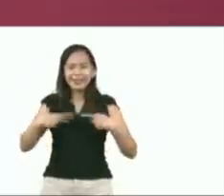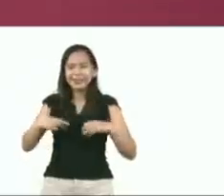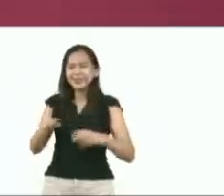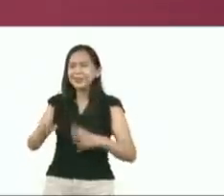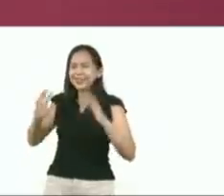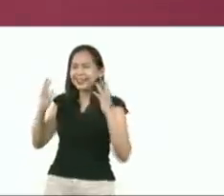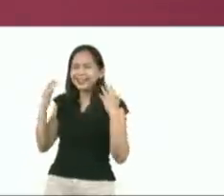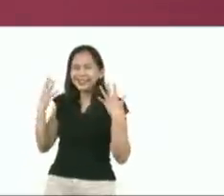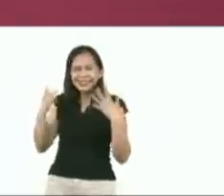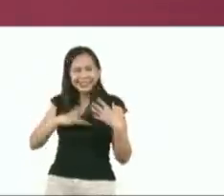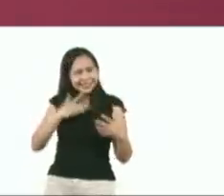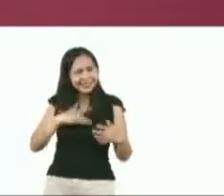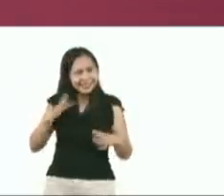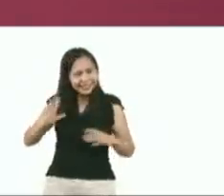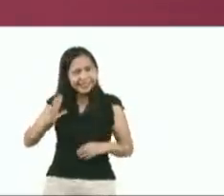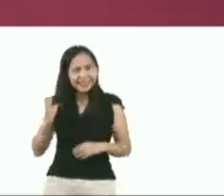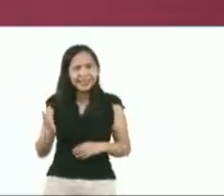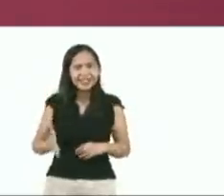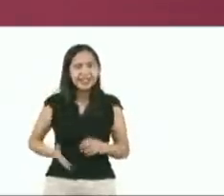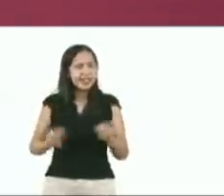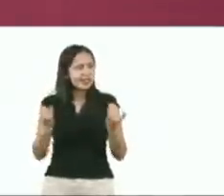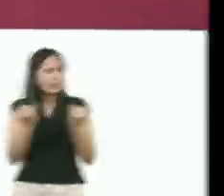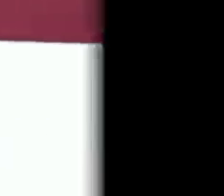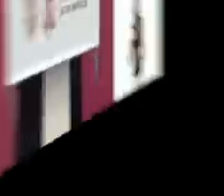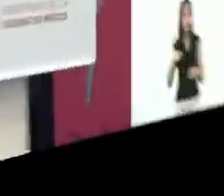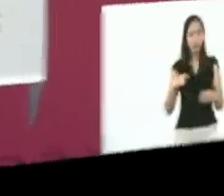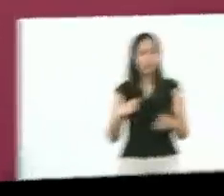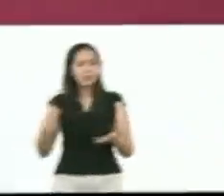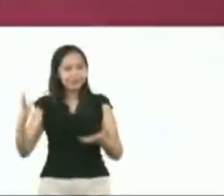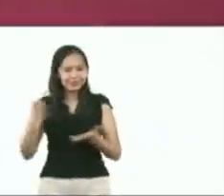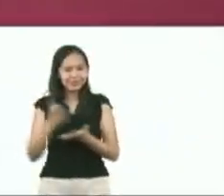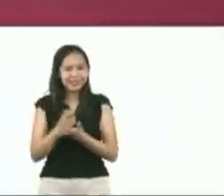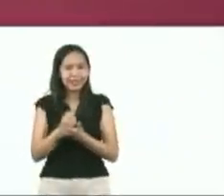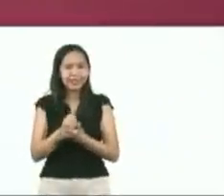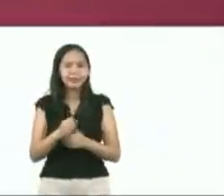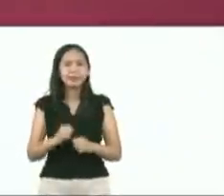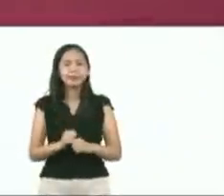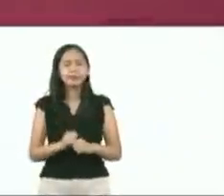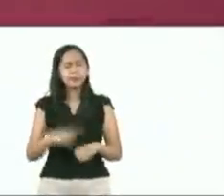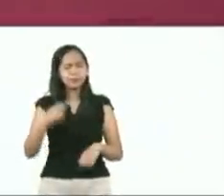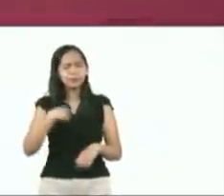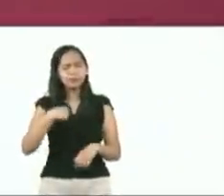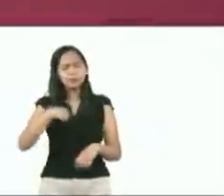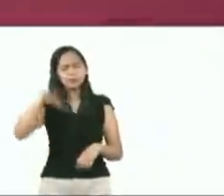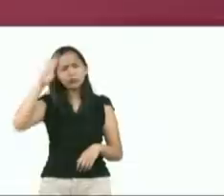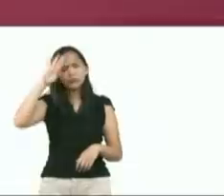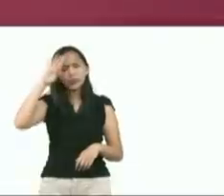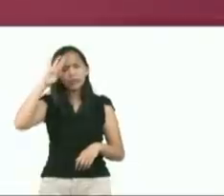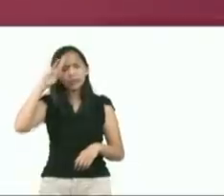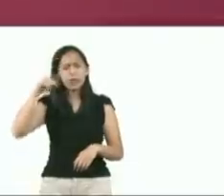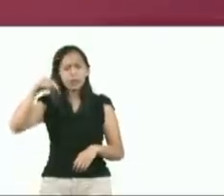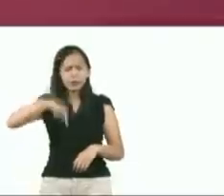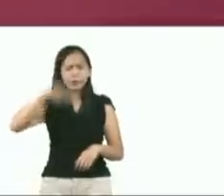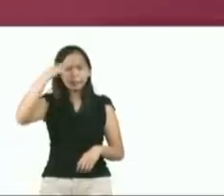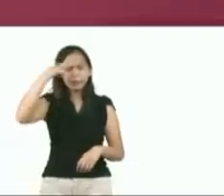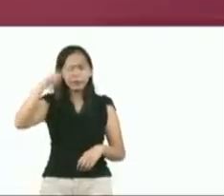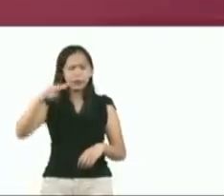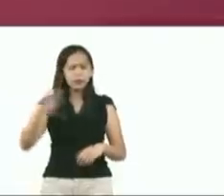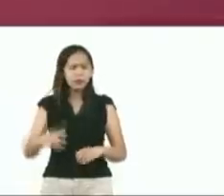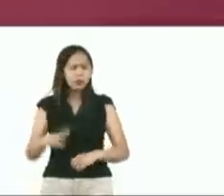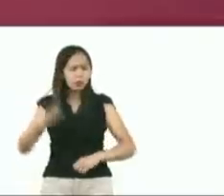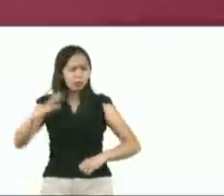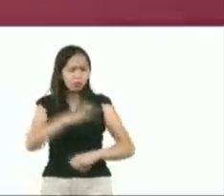golpes. Que suene, que rompa el viento. La fuerza de México es muy grande.